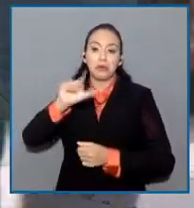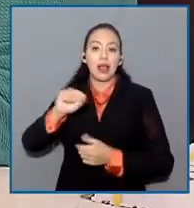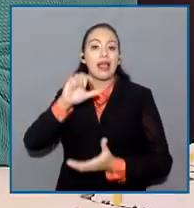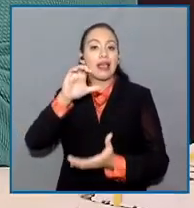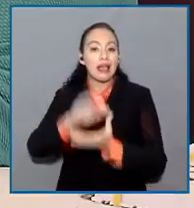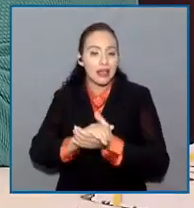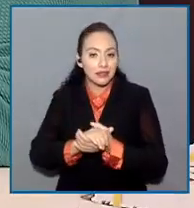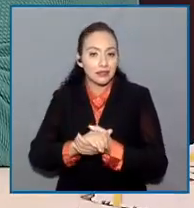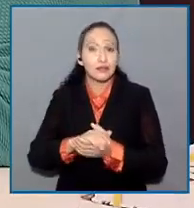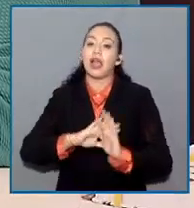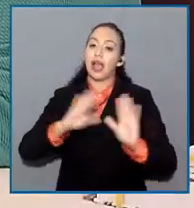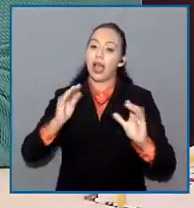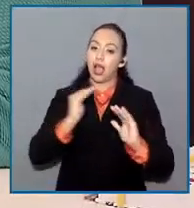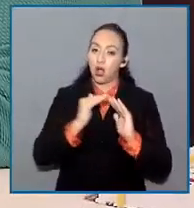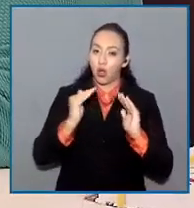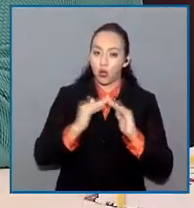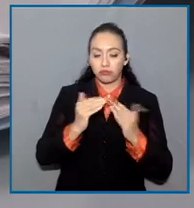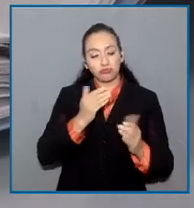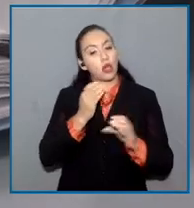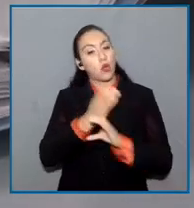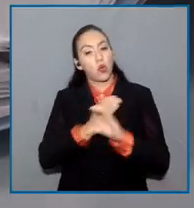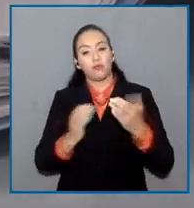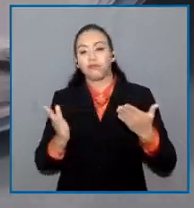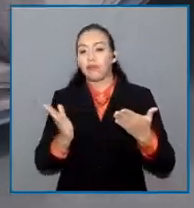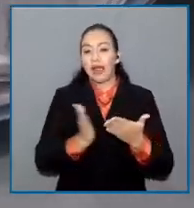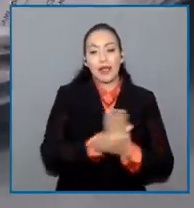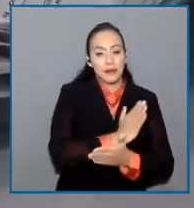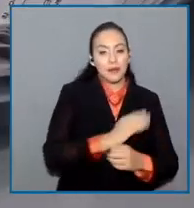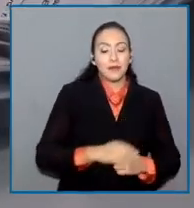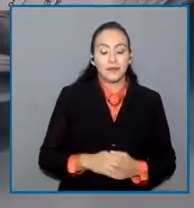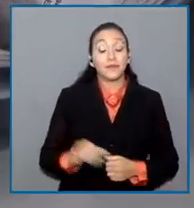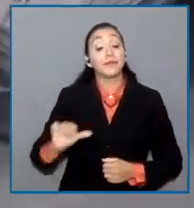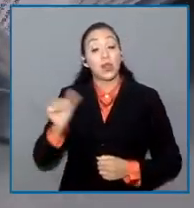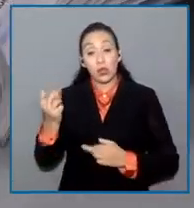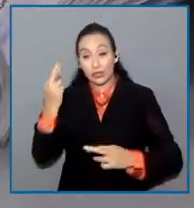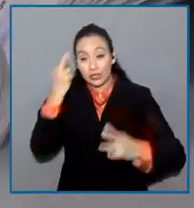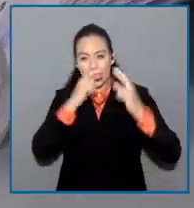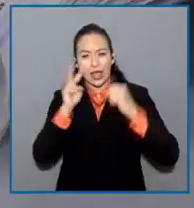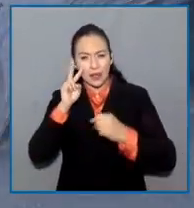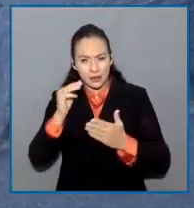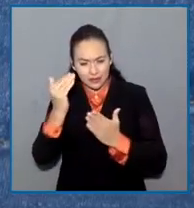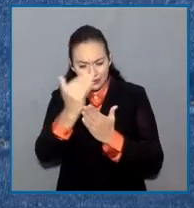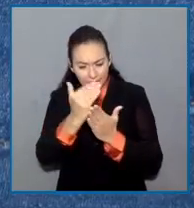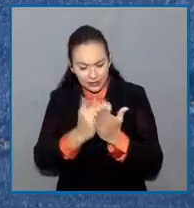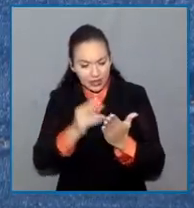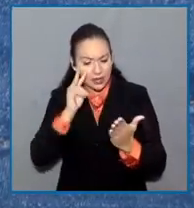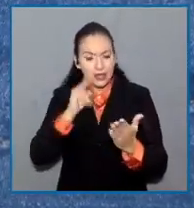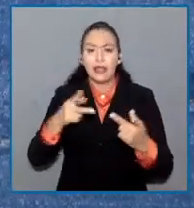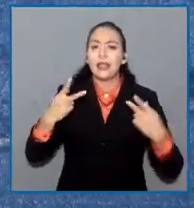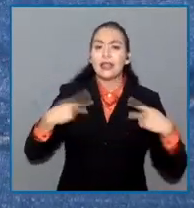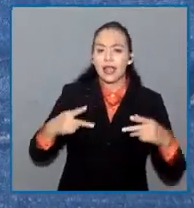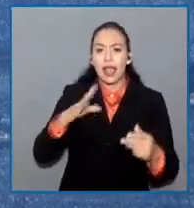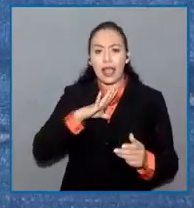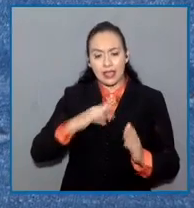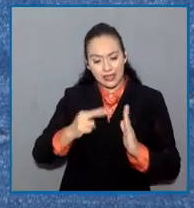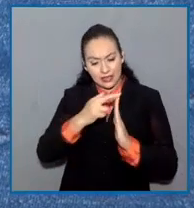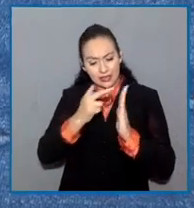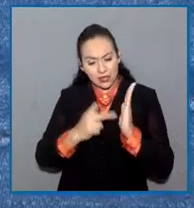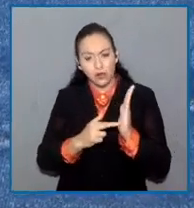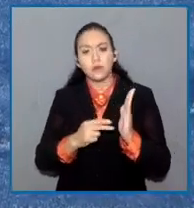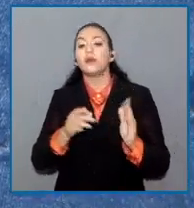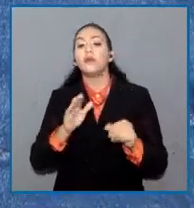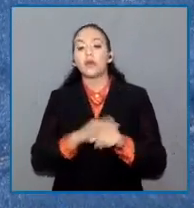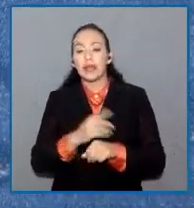México está redactado de forma neutra, toda vez que no hace distinción entre los destinatarios de la norma, pues cuando alude a la necesidad